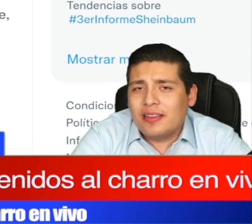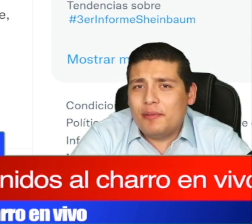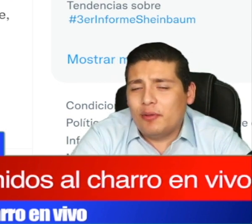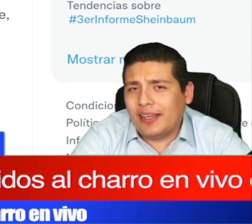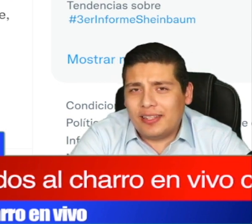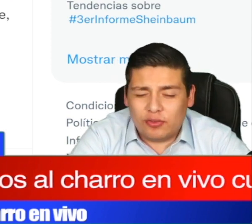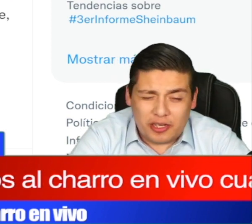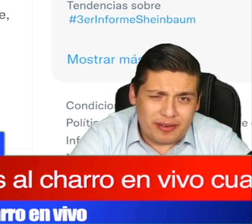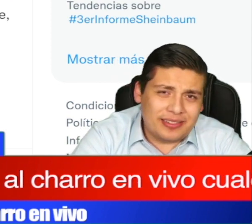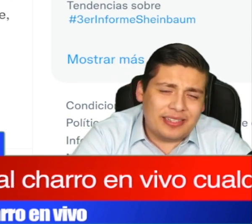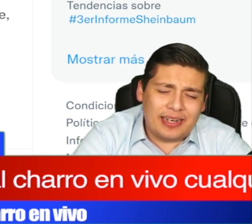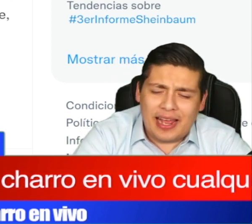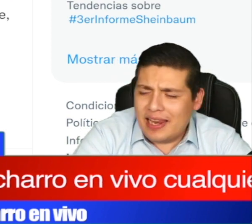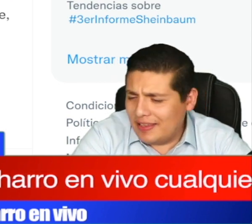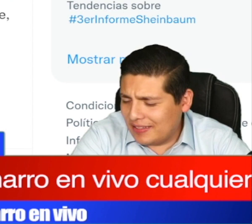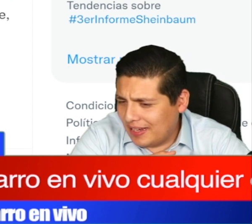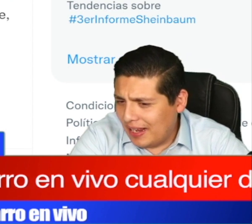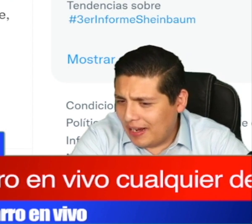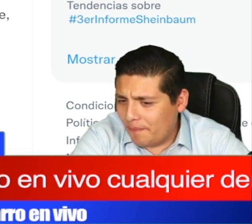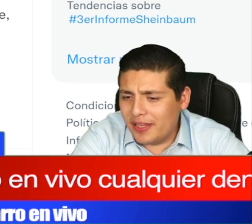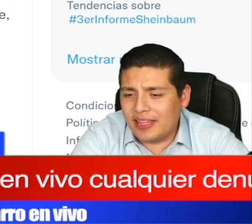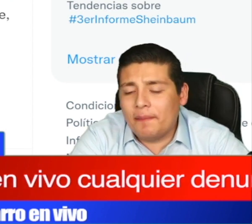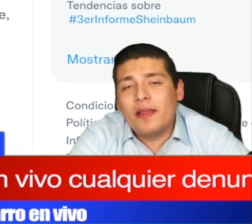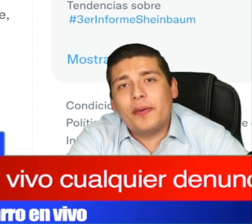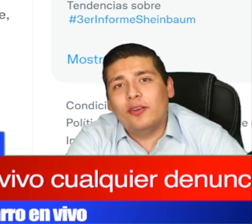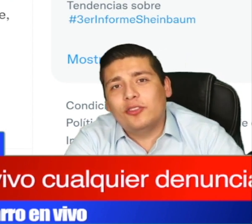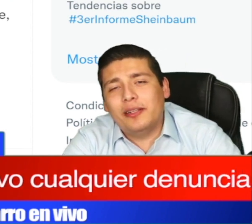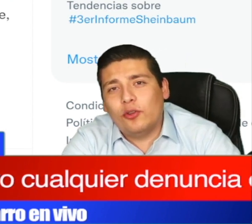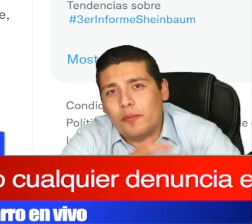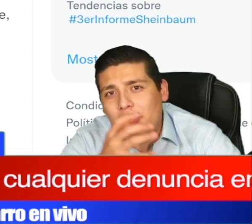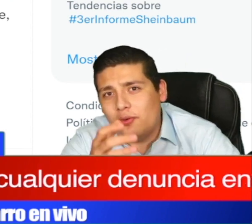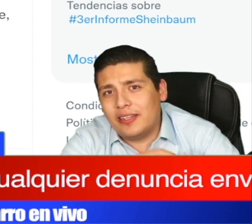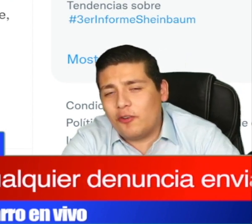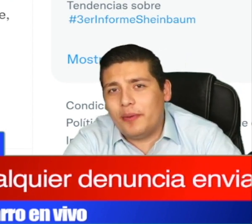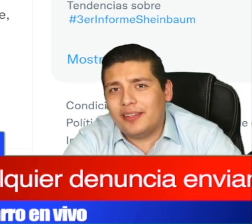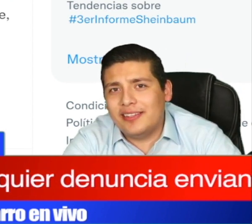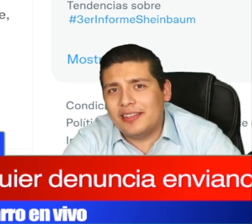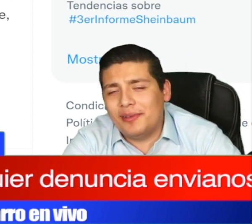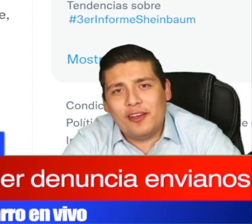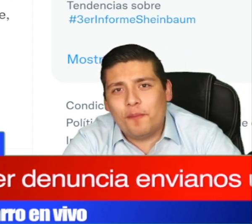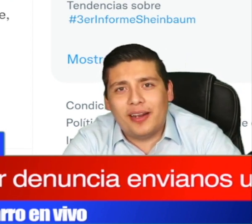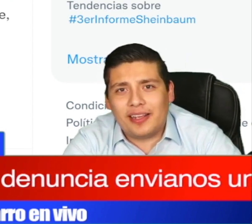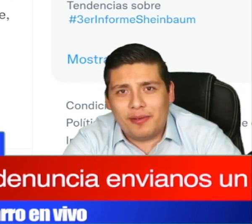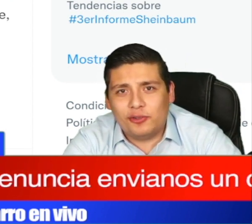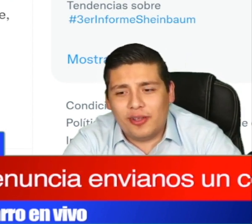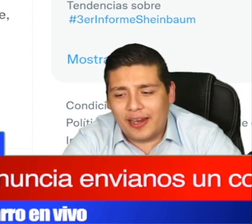te invito a que te suscribas a este canal, le des clic a la campanita, pero sobre todo me ayudes a compartir